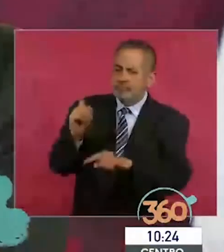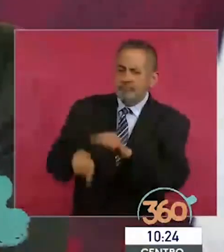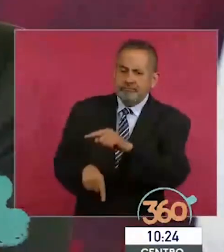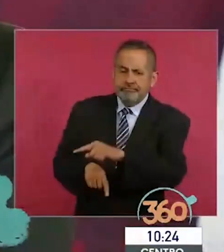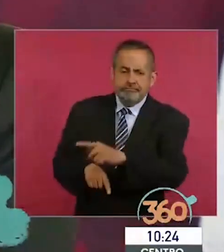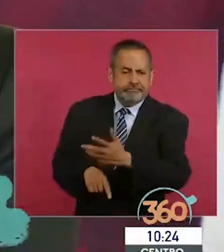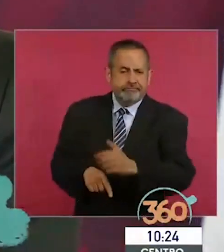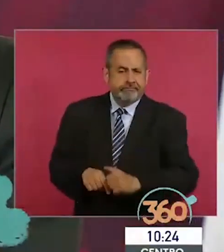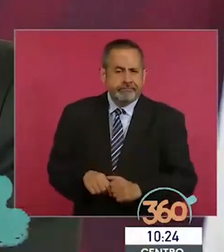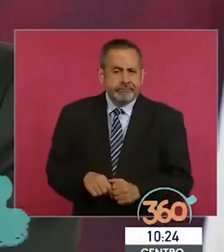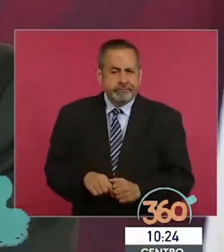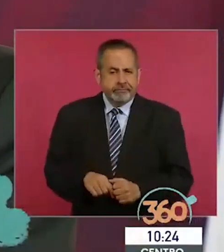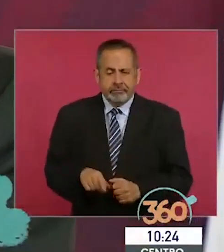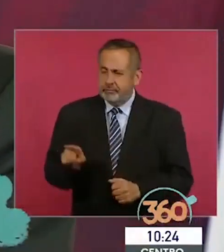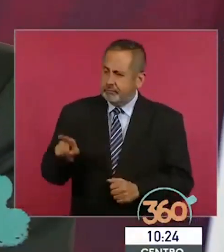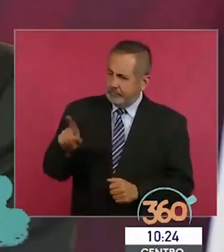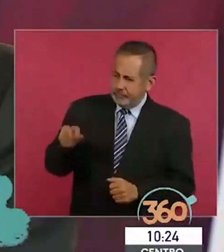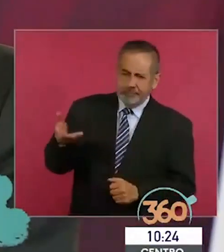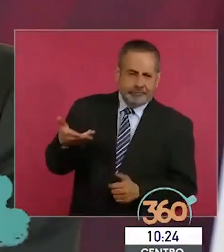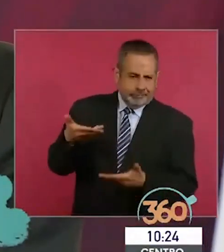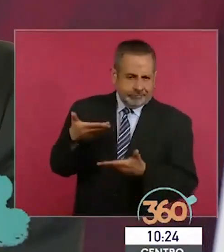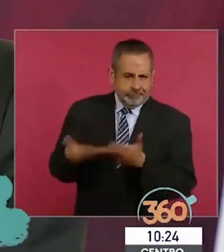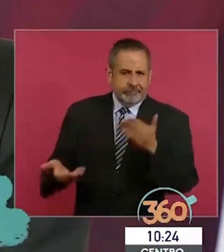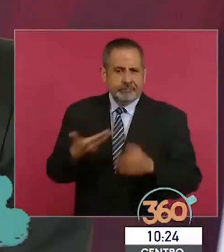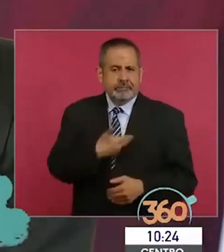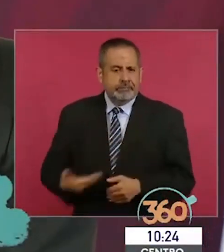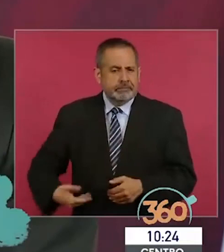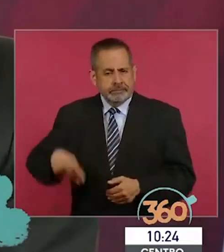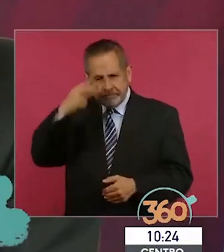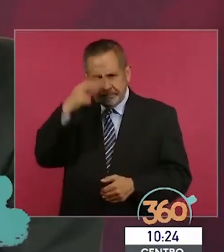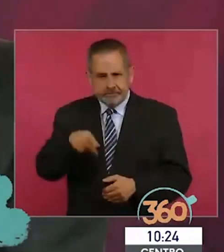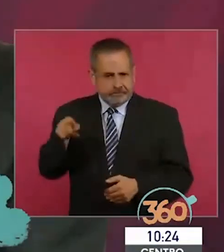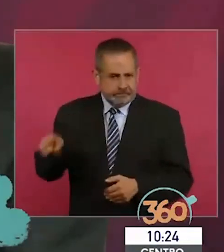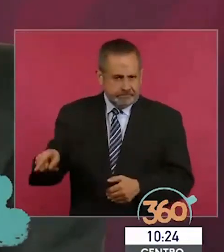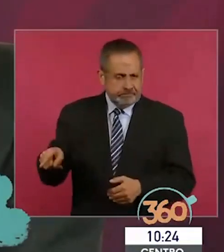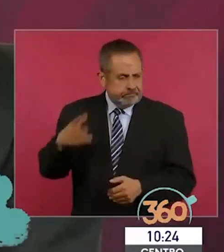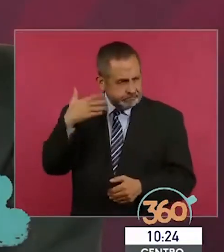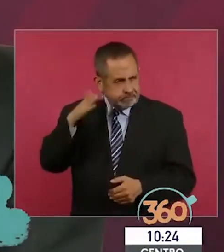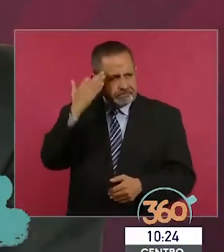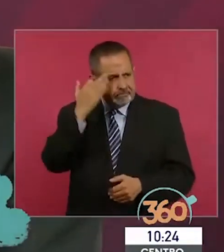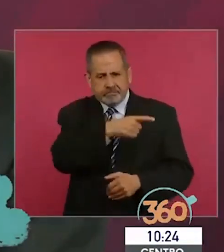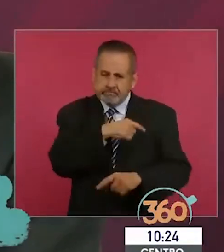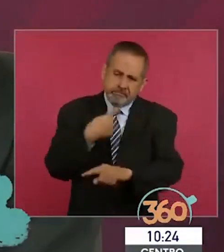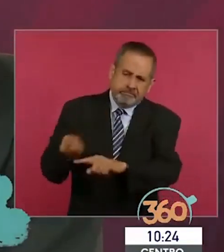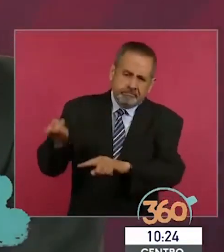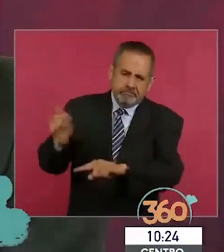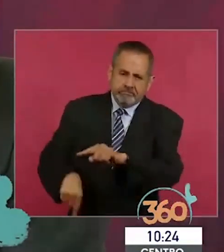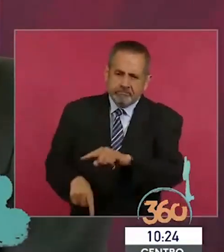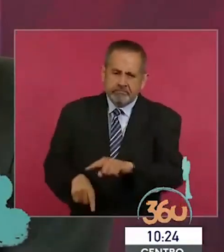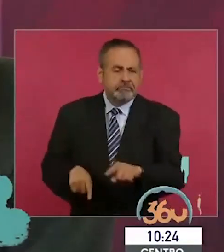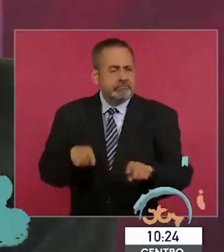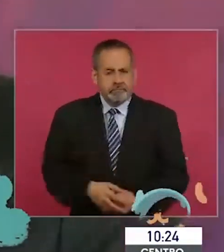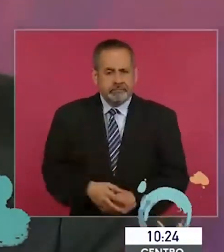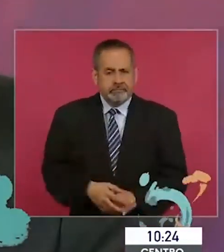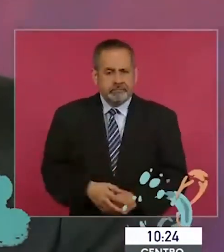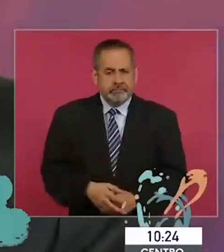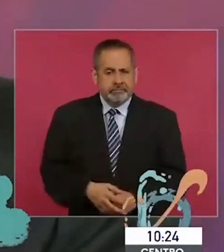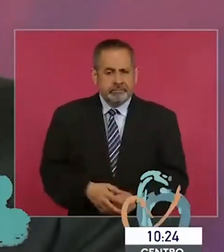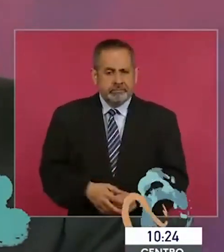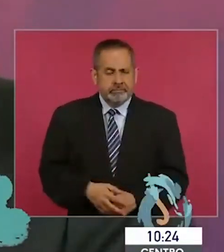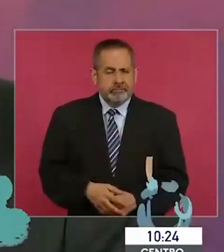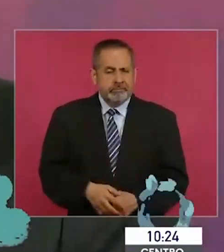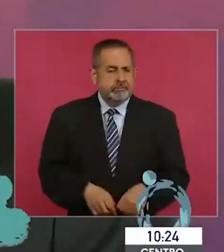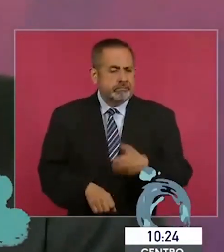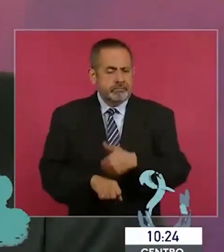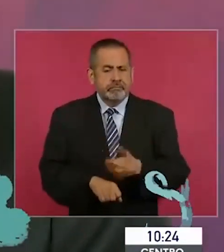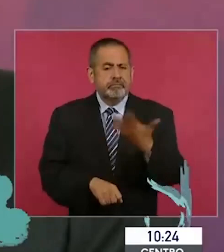de el actual presidente de la república cuando era jefe de gobierno